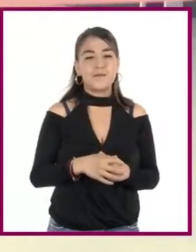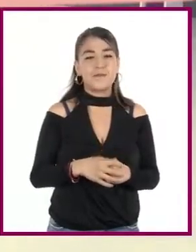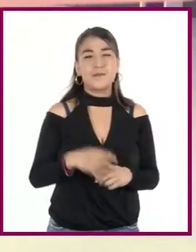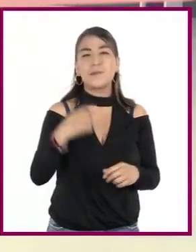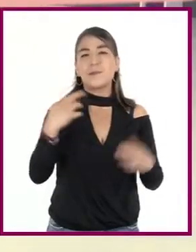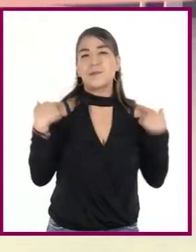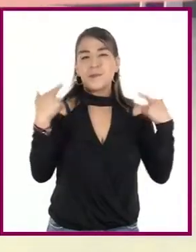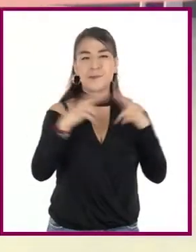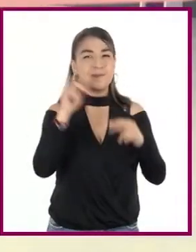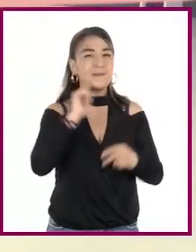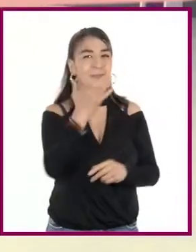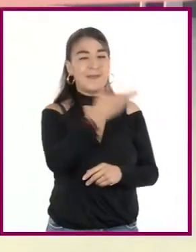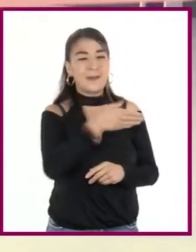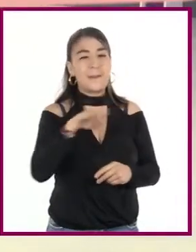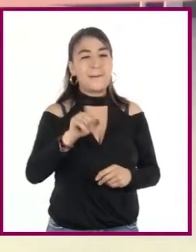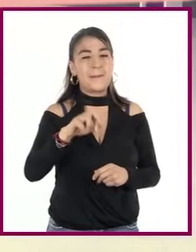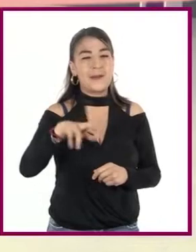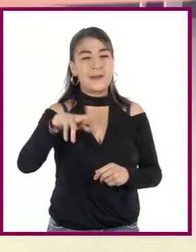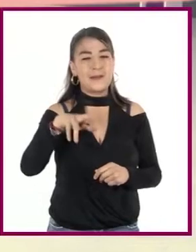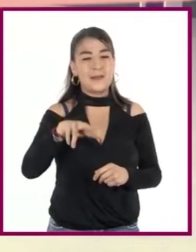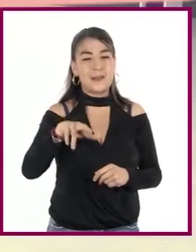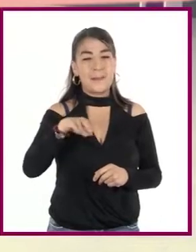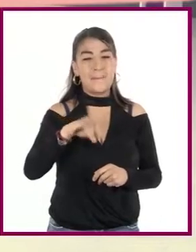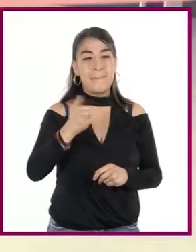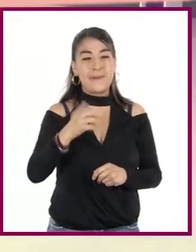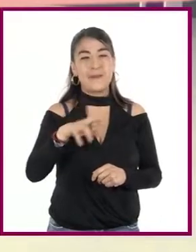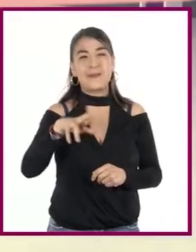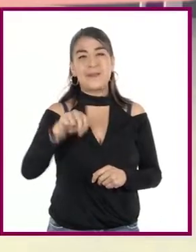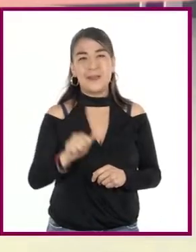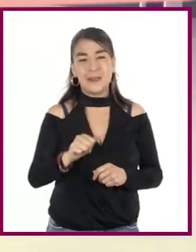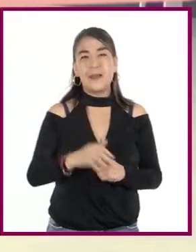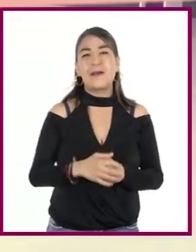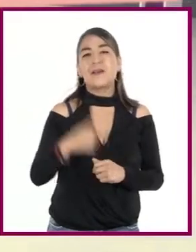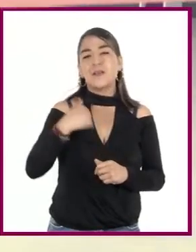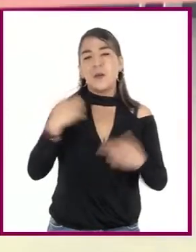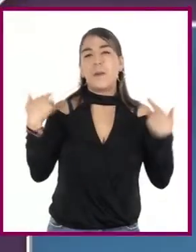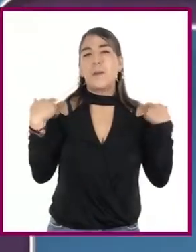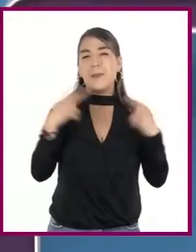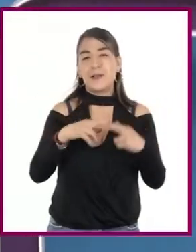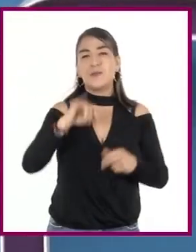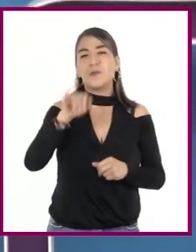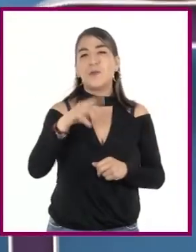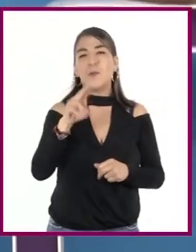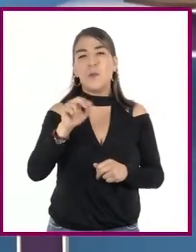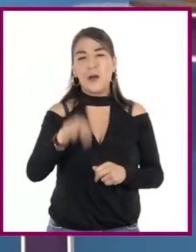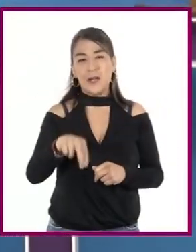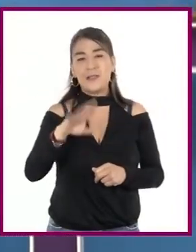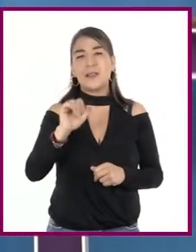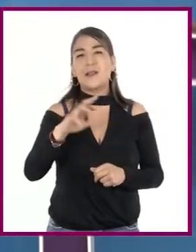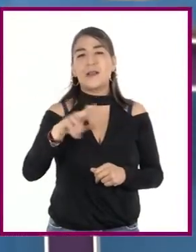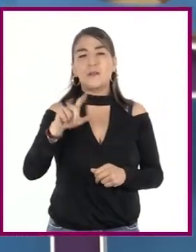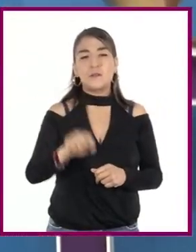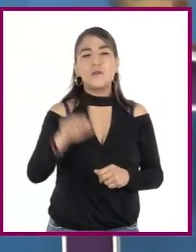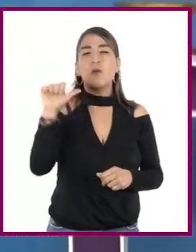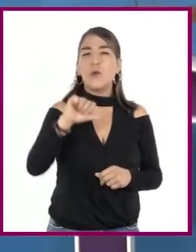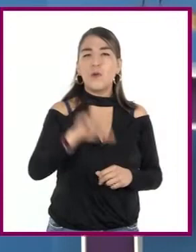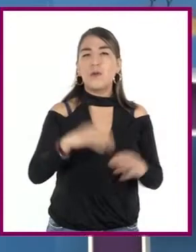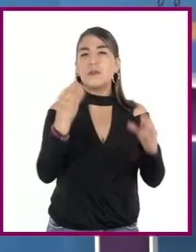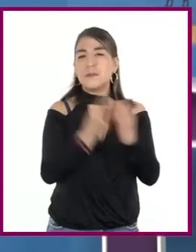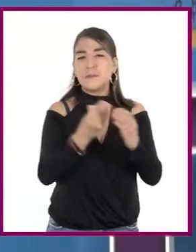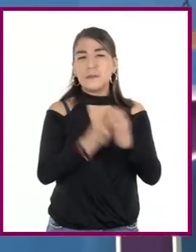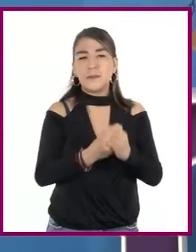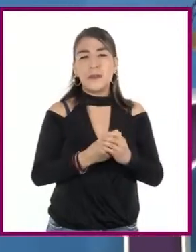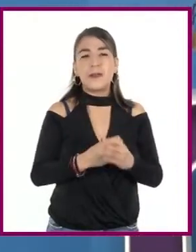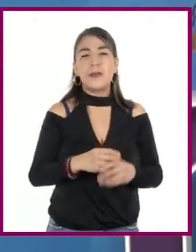la profesora Mirna Paredes y el profesor Juan Carlos Ramírez. La sesión que desarrollaremos en esta